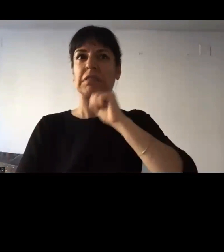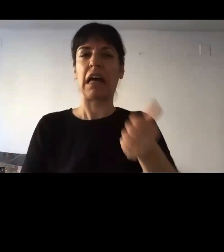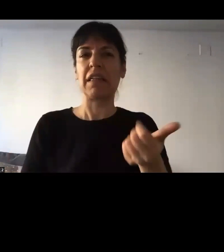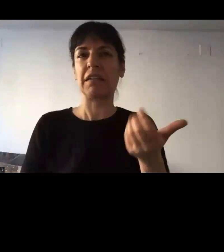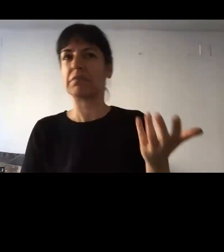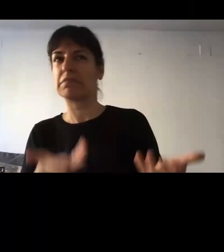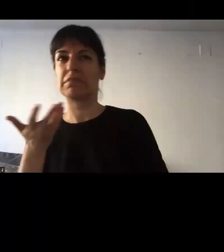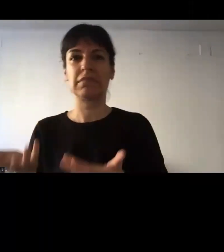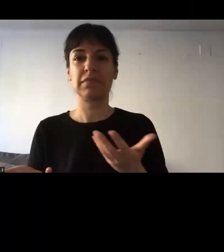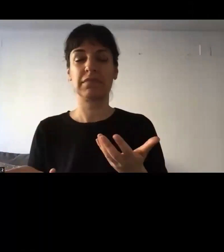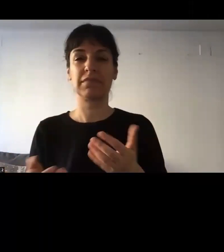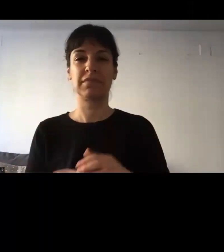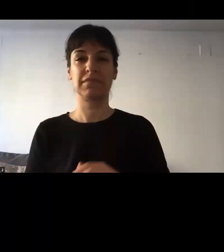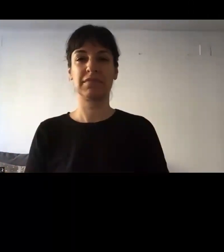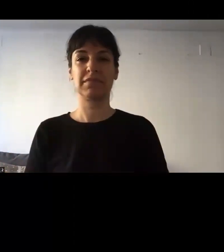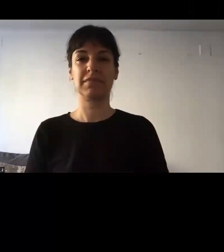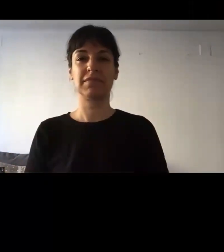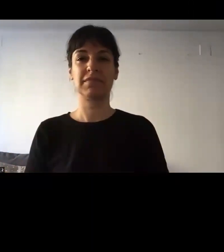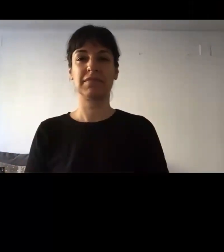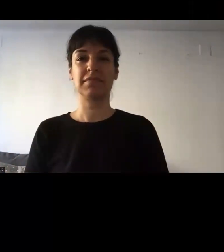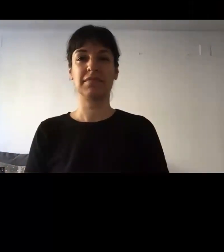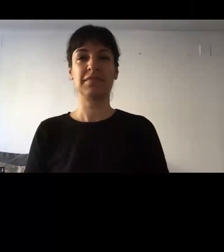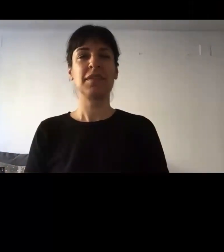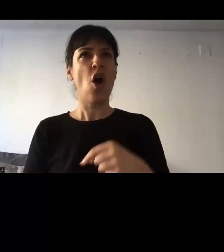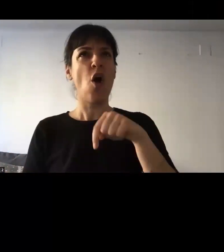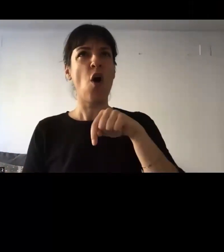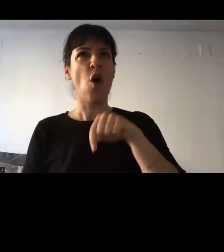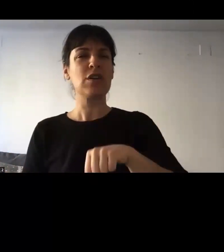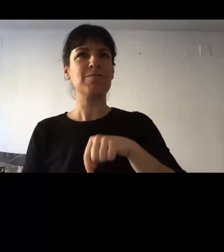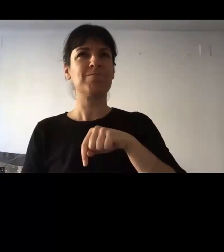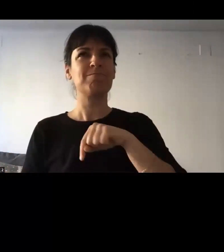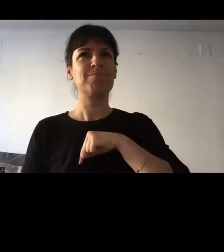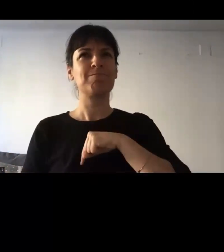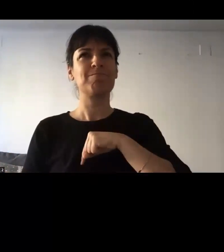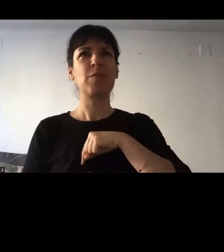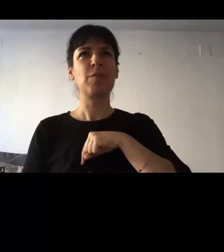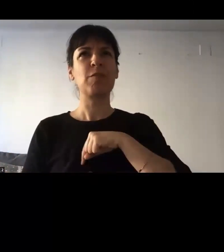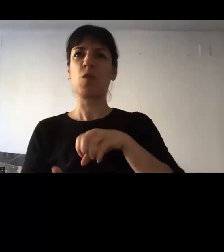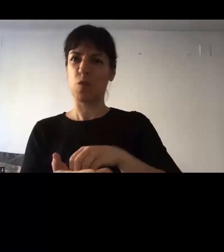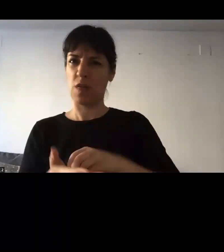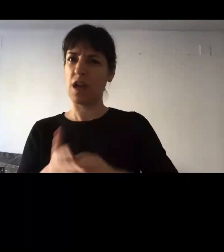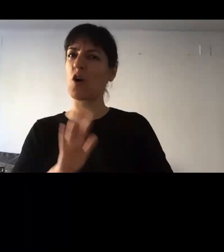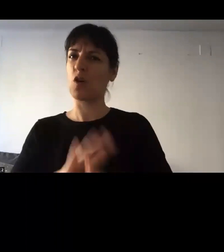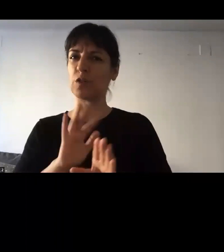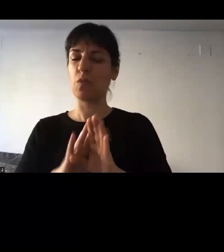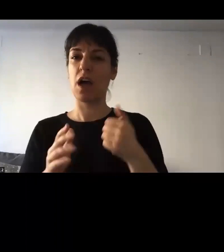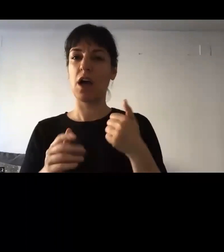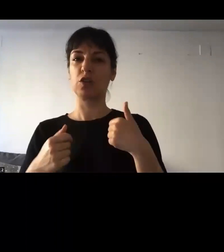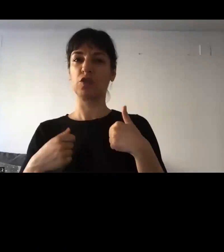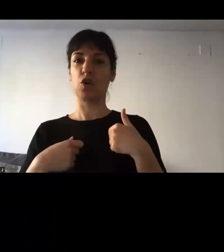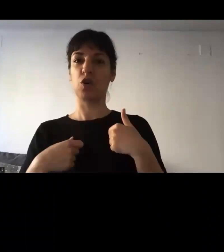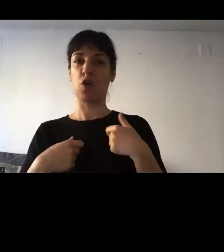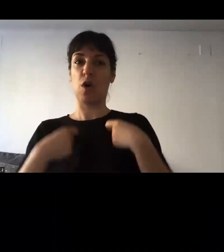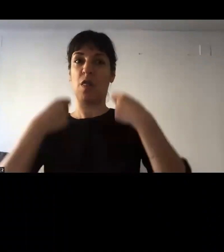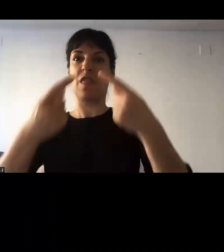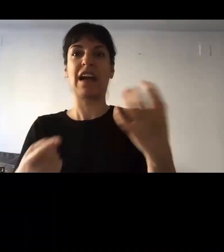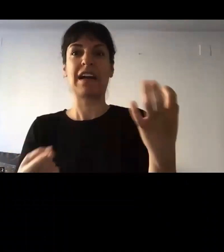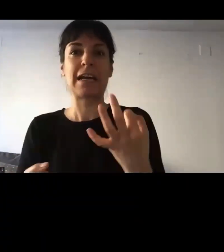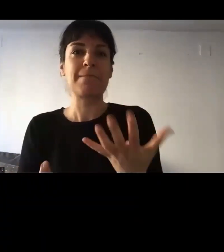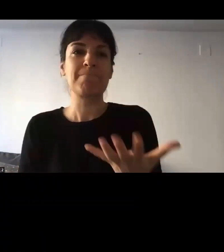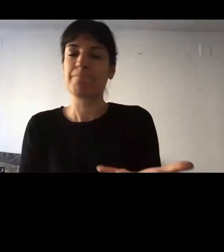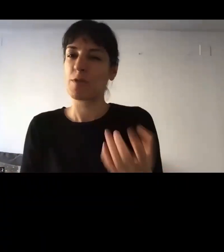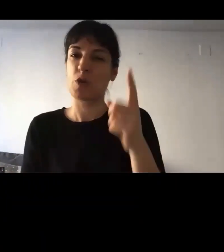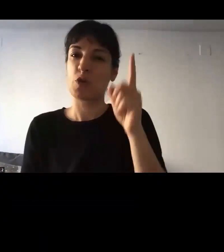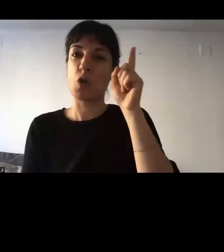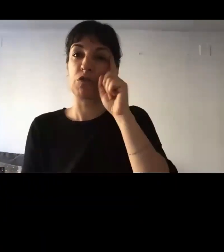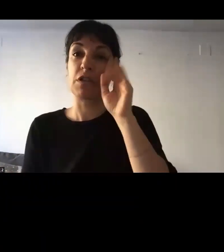día de hoy en parte sigo teniendo esa duda. Yo no sé lo que aporto a los demás, pero bueno, los demás siguen un poco a mi lado. Entonces, bueno, creo que